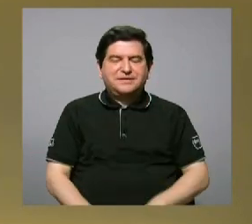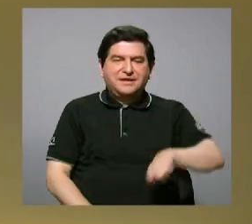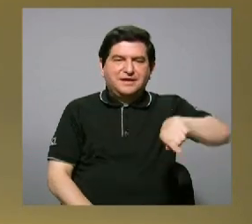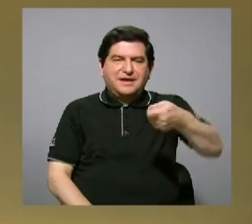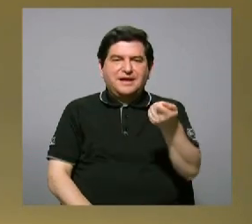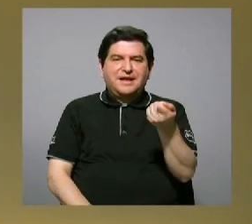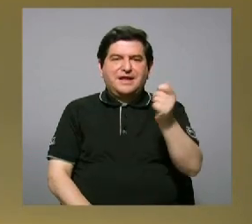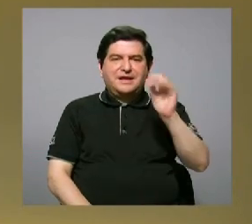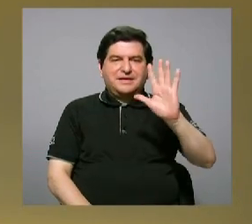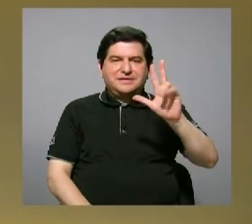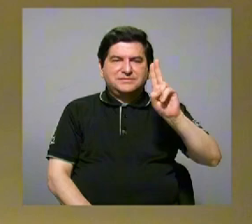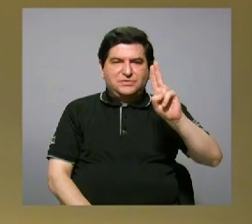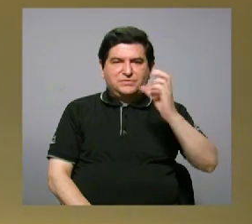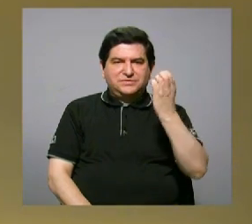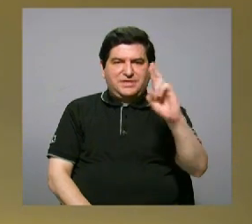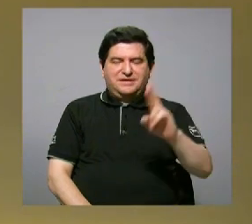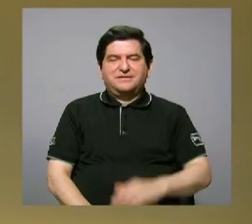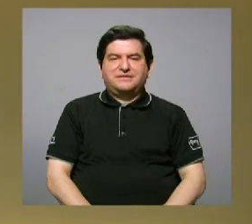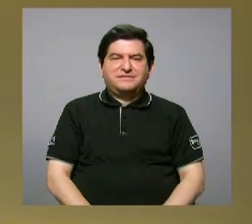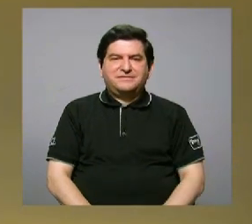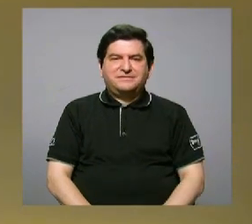15 UCR y